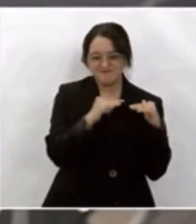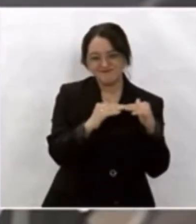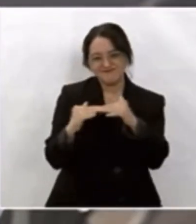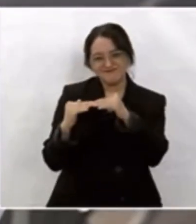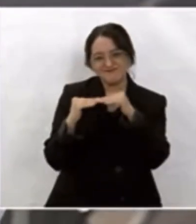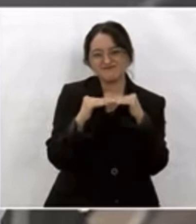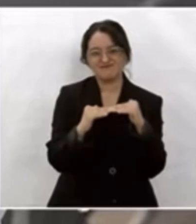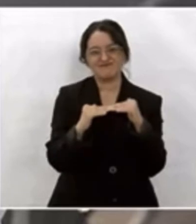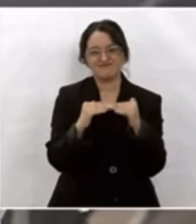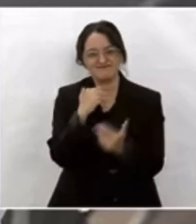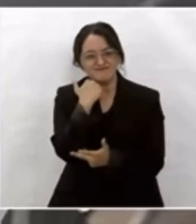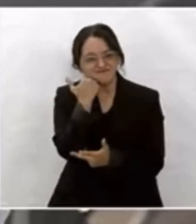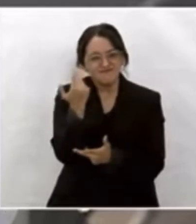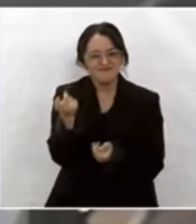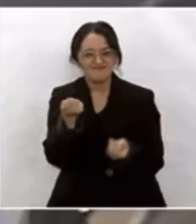hegemonía,